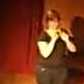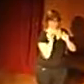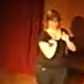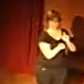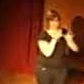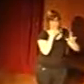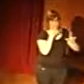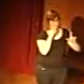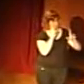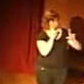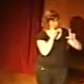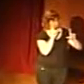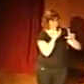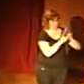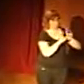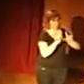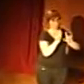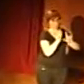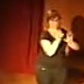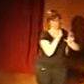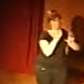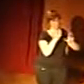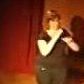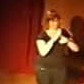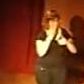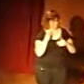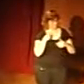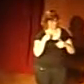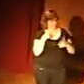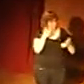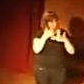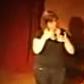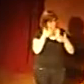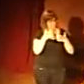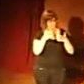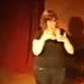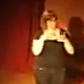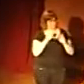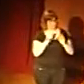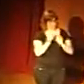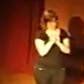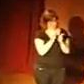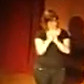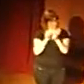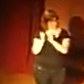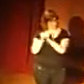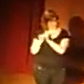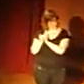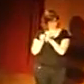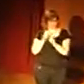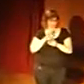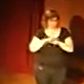una vista Monumental tiene éxito el propio artista las la Reproduce la vuelve vuelve a hacer otras